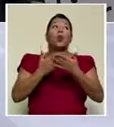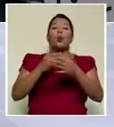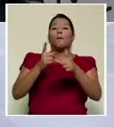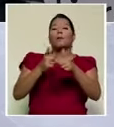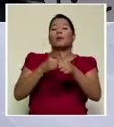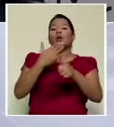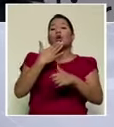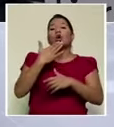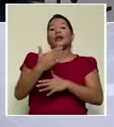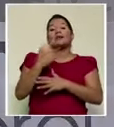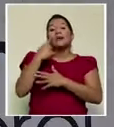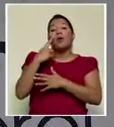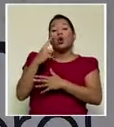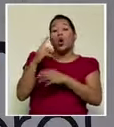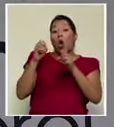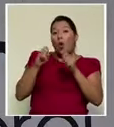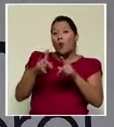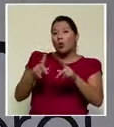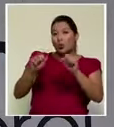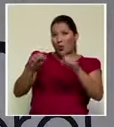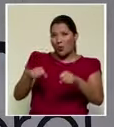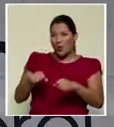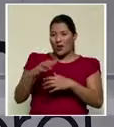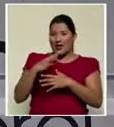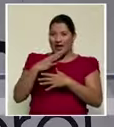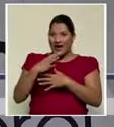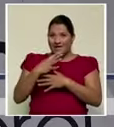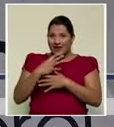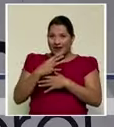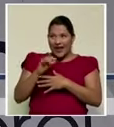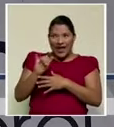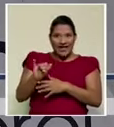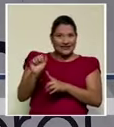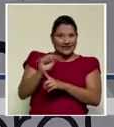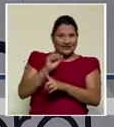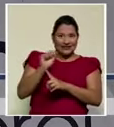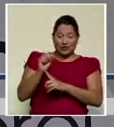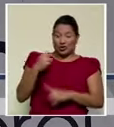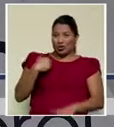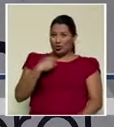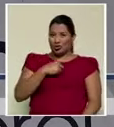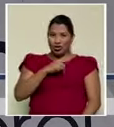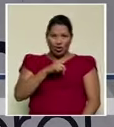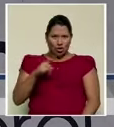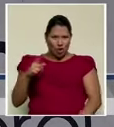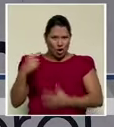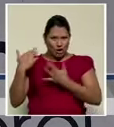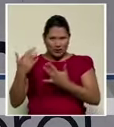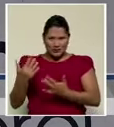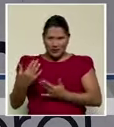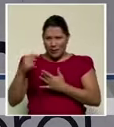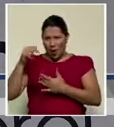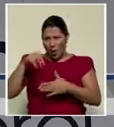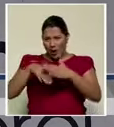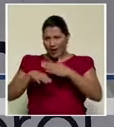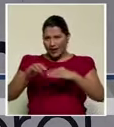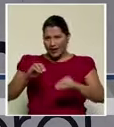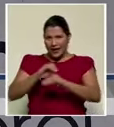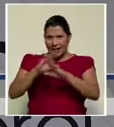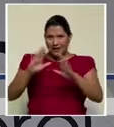oportunidad de conversar. Ciertamente era algo que no esperábamos cuando nos levantamos esta mañana. Realmente ha